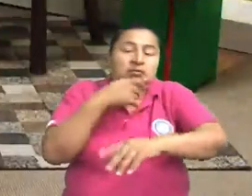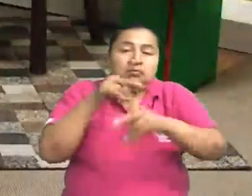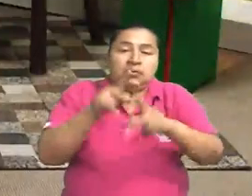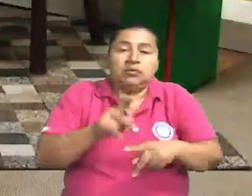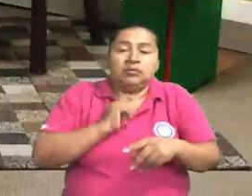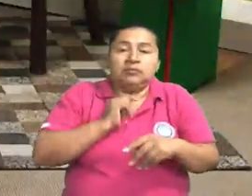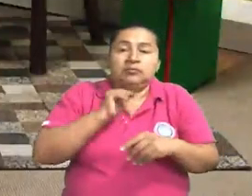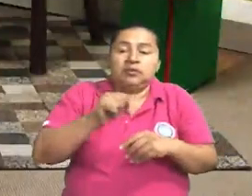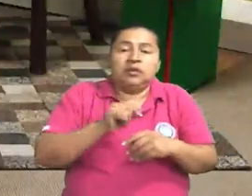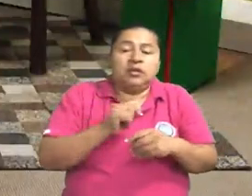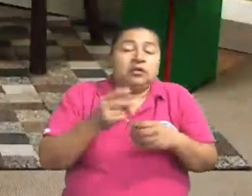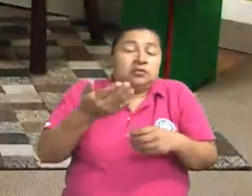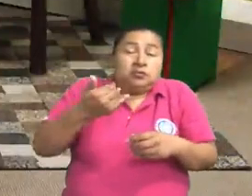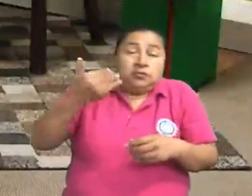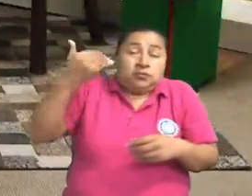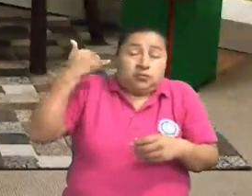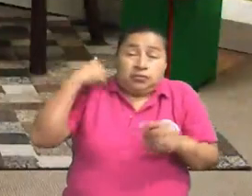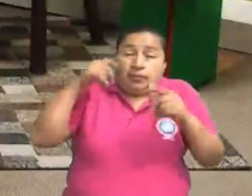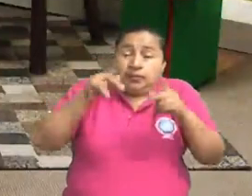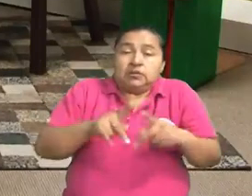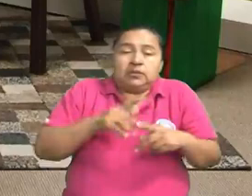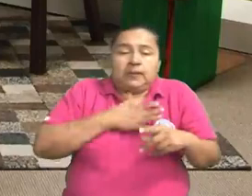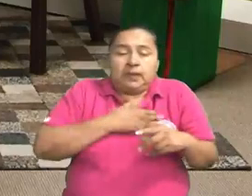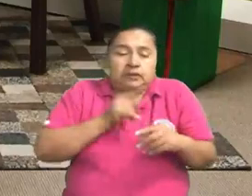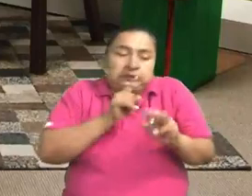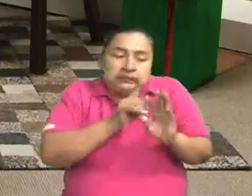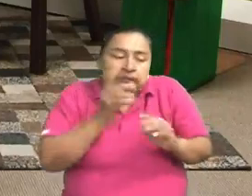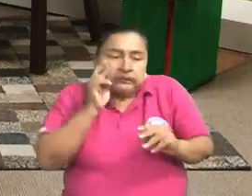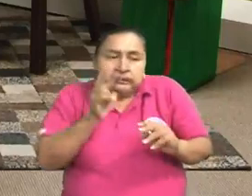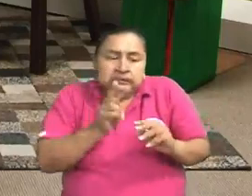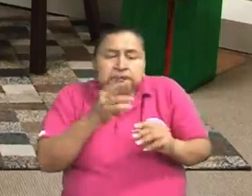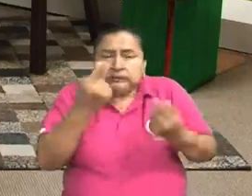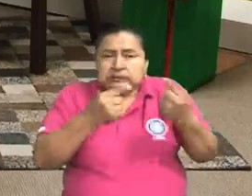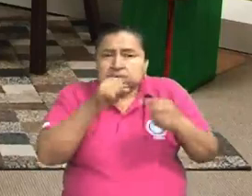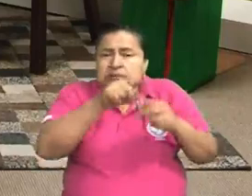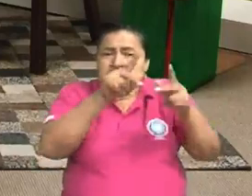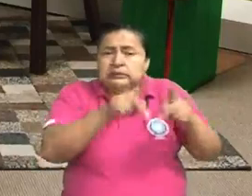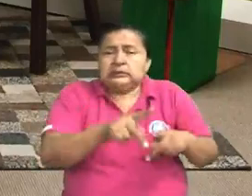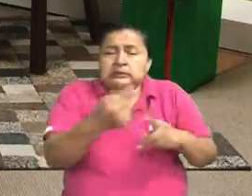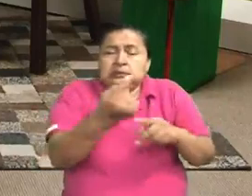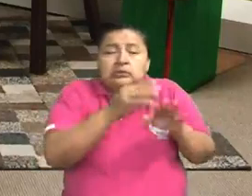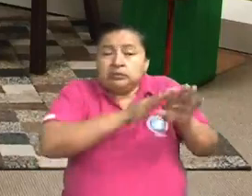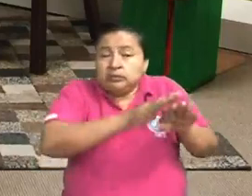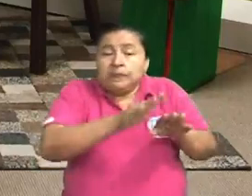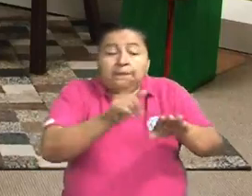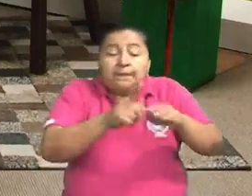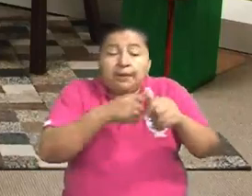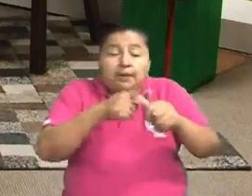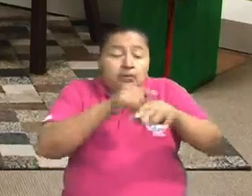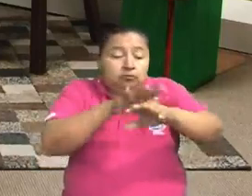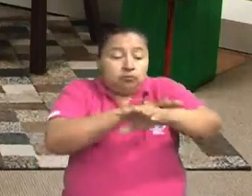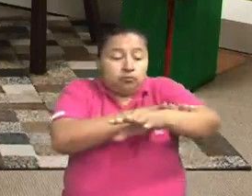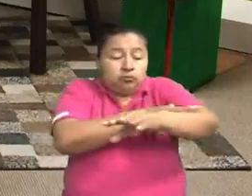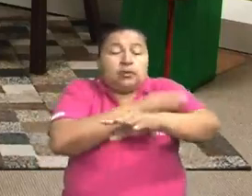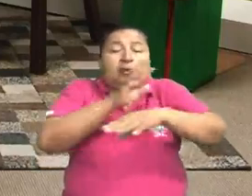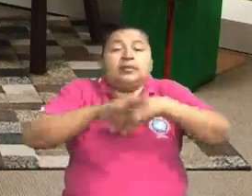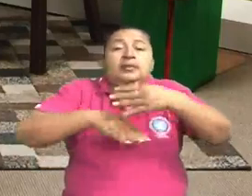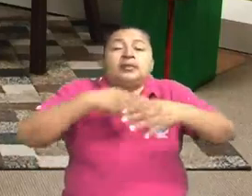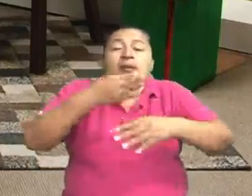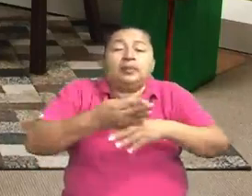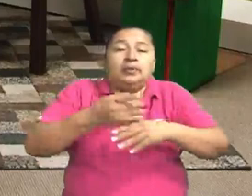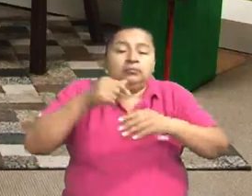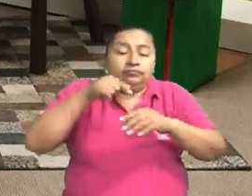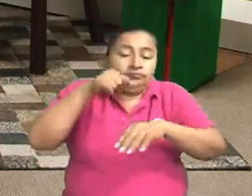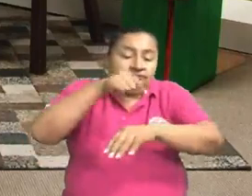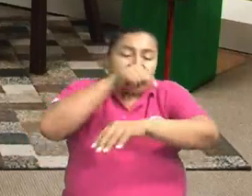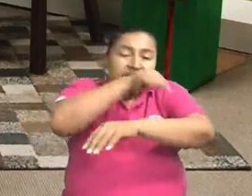aunque sea transitoria. O sea, preferimos primero tratar esta patología de la piel y entonces podemos aplicarla para